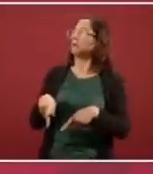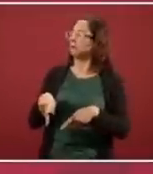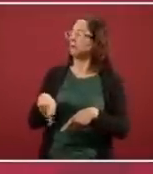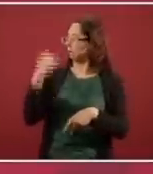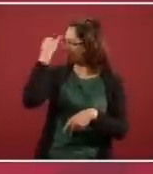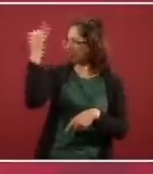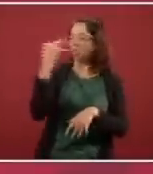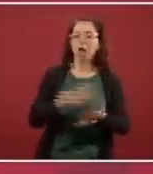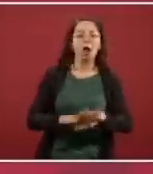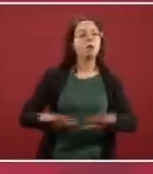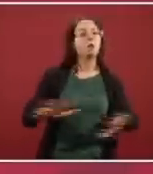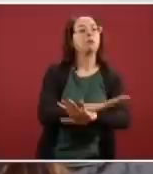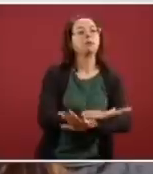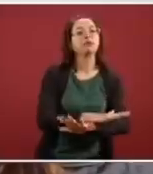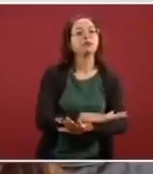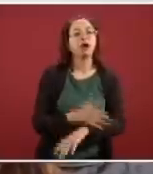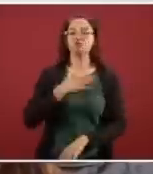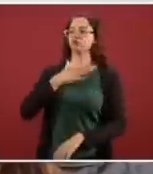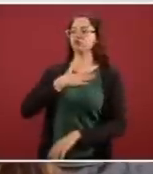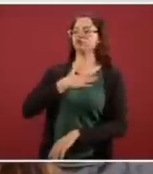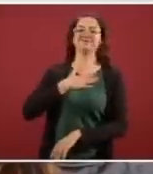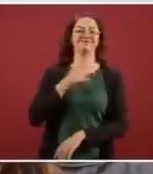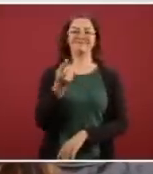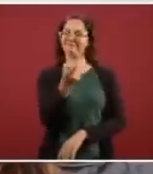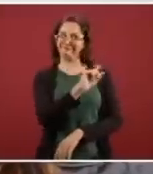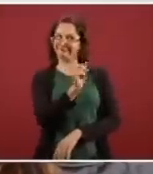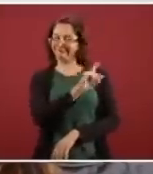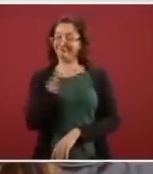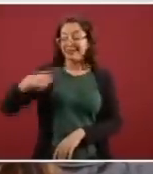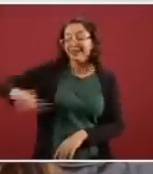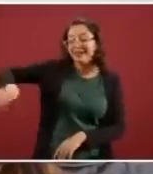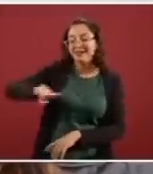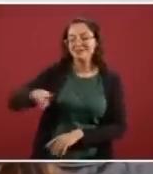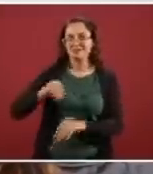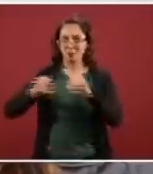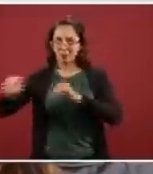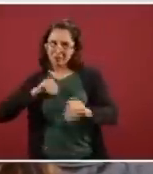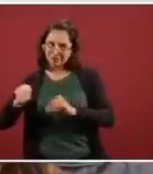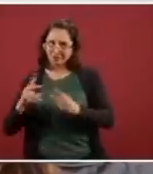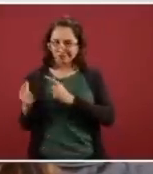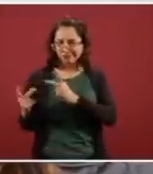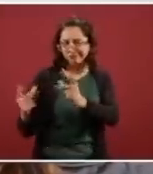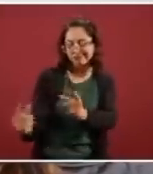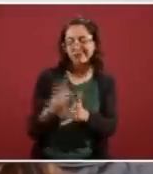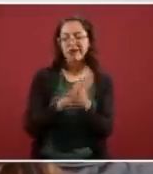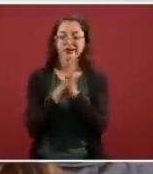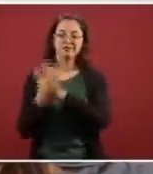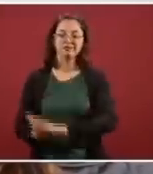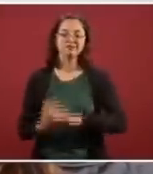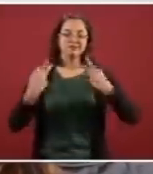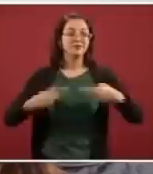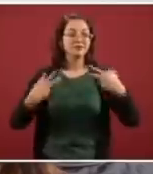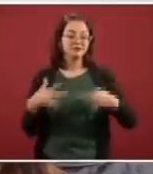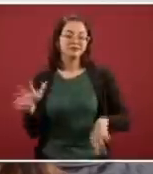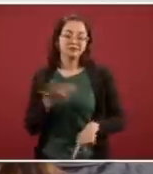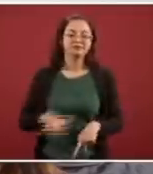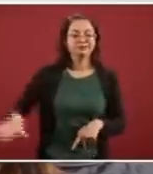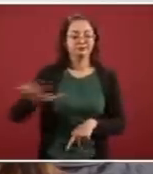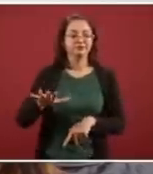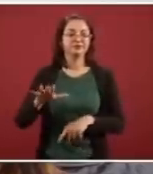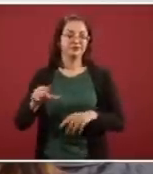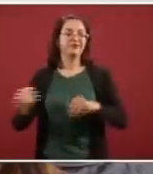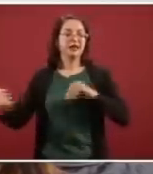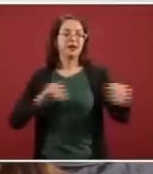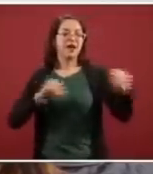es por los movimientos que se llevan a cabo las transformaciones, por los movimientos ciudadanos, por los movimientos